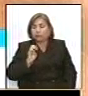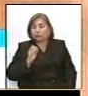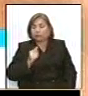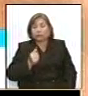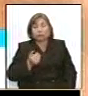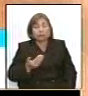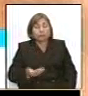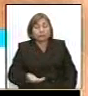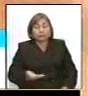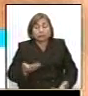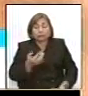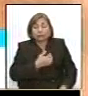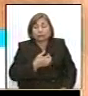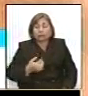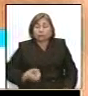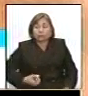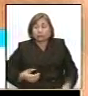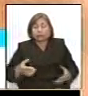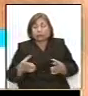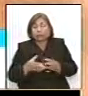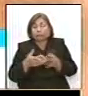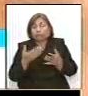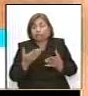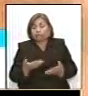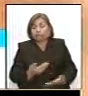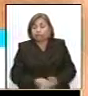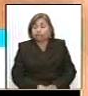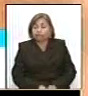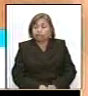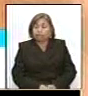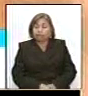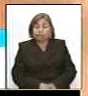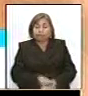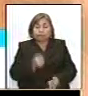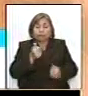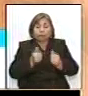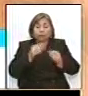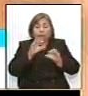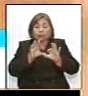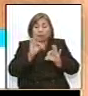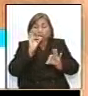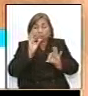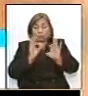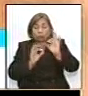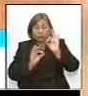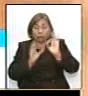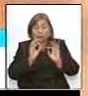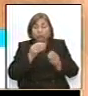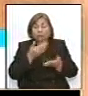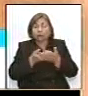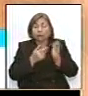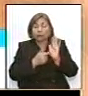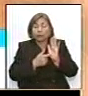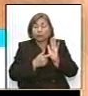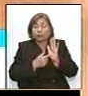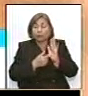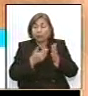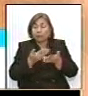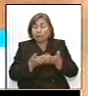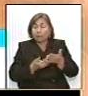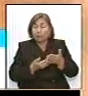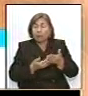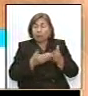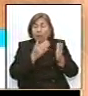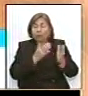Ahora, señora presidenta, señores congresistas, ¿cuáles son los hallazgos que se han encontrado en